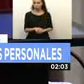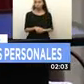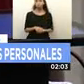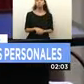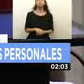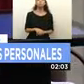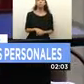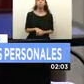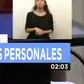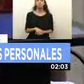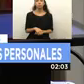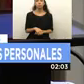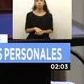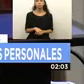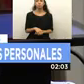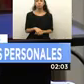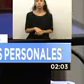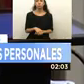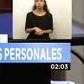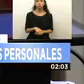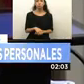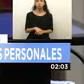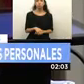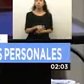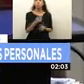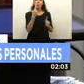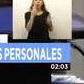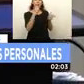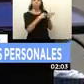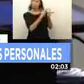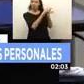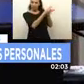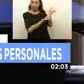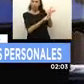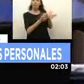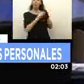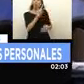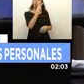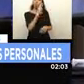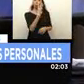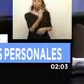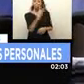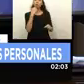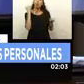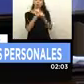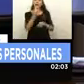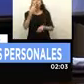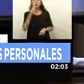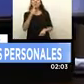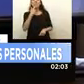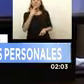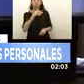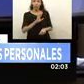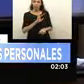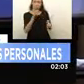funcionó Acá está hecho del el año 2004 al 2017 mire el